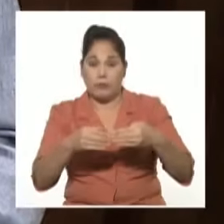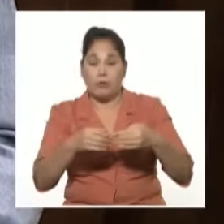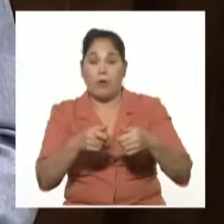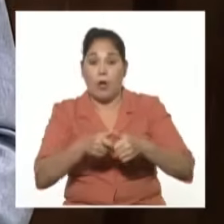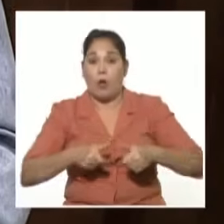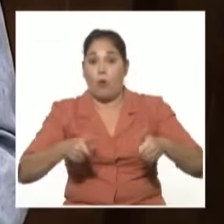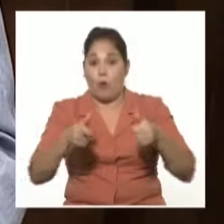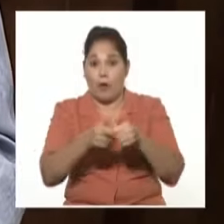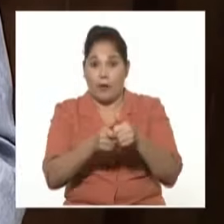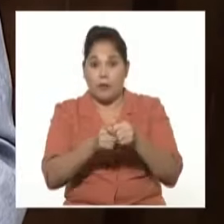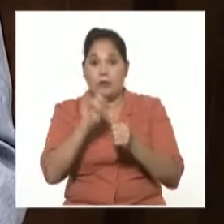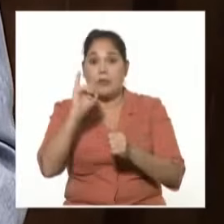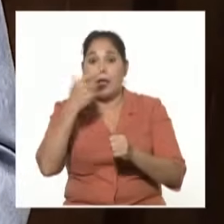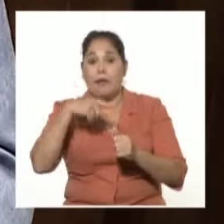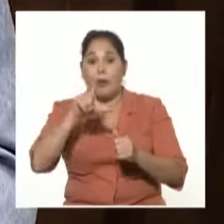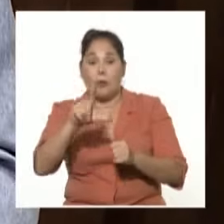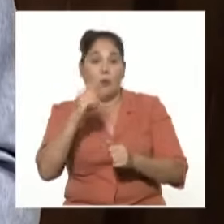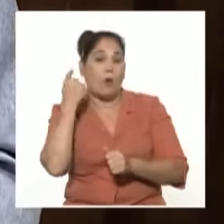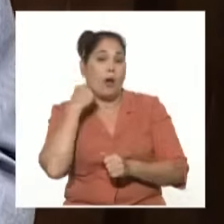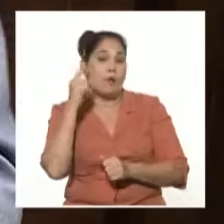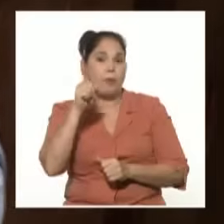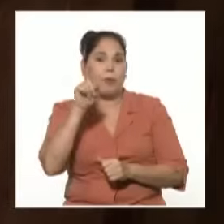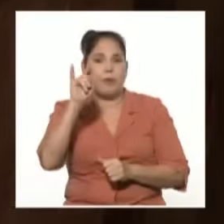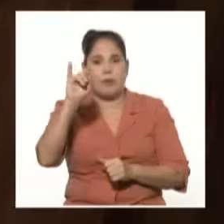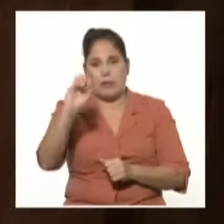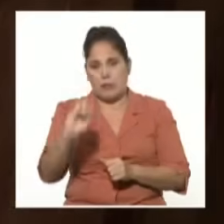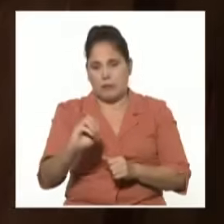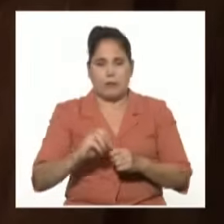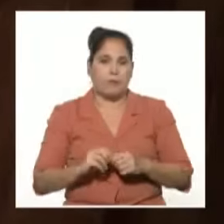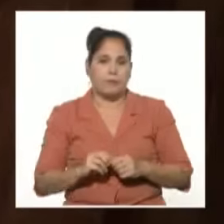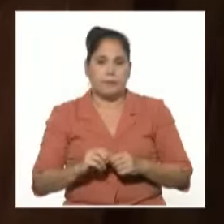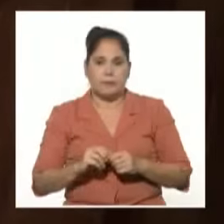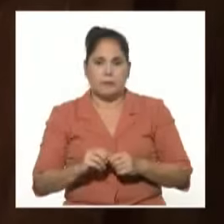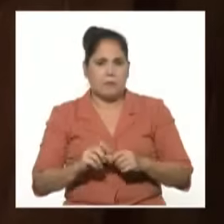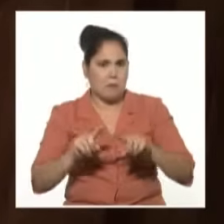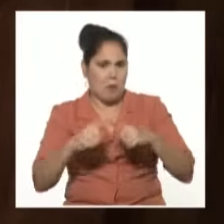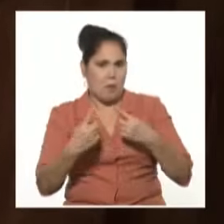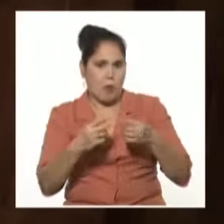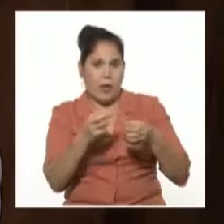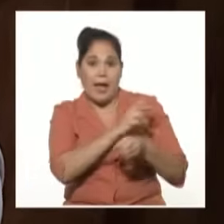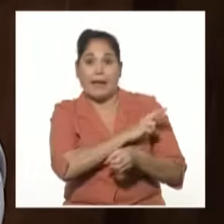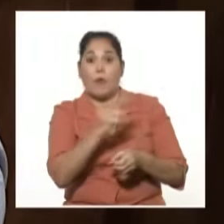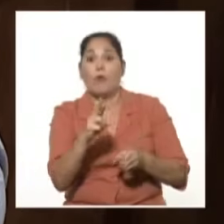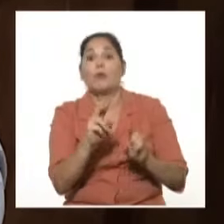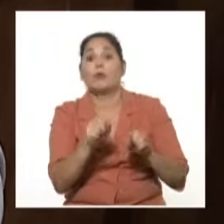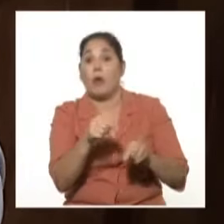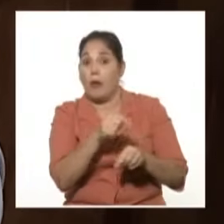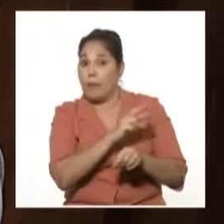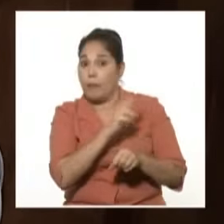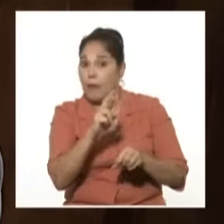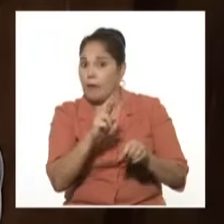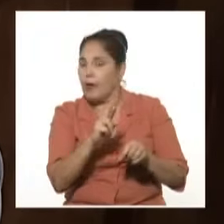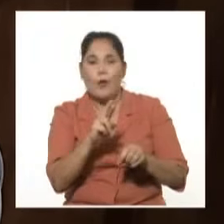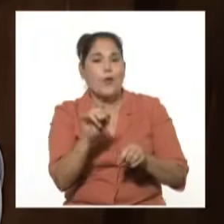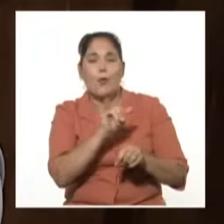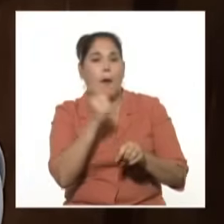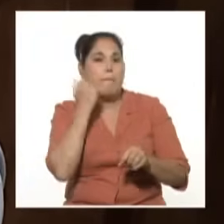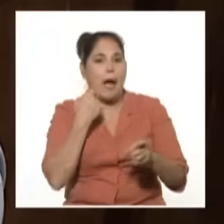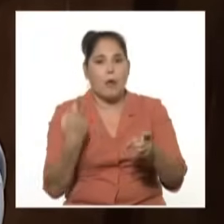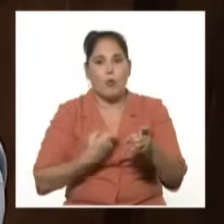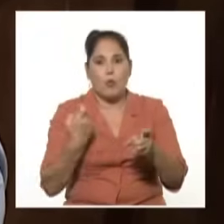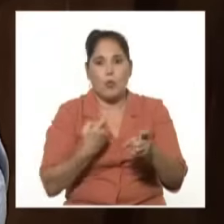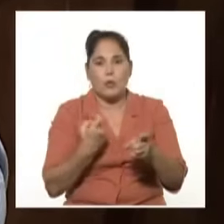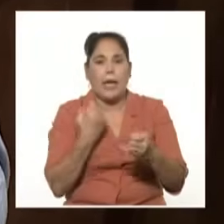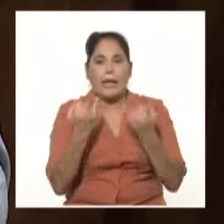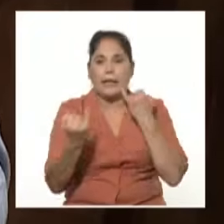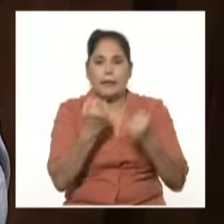el 6 de julio de 1960, porque una revolución no es sino una gran batalla entre los intereses